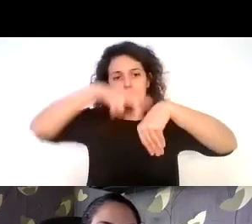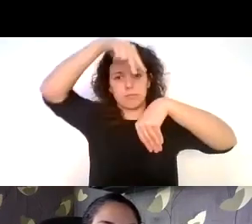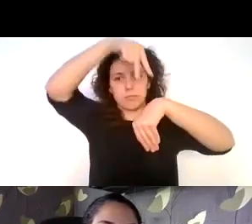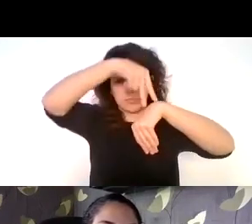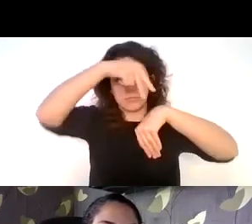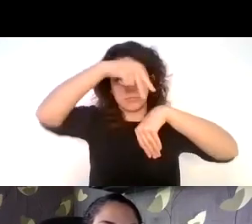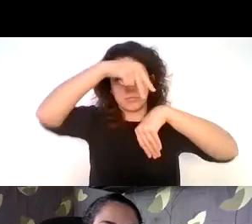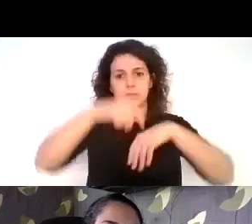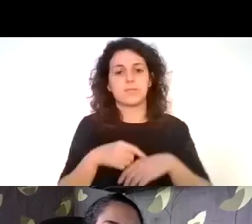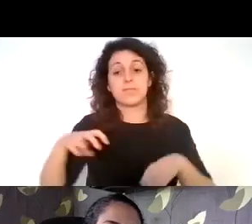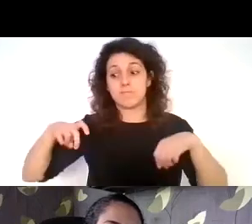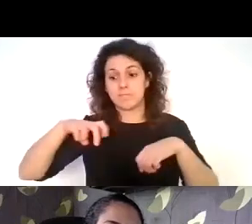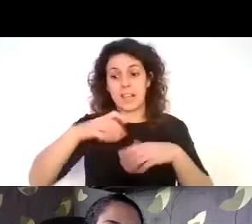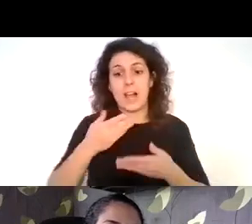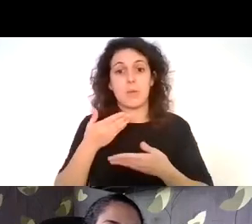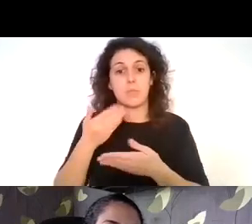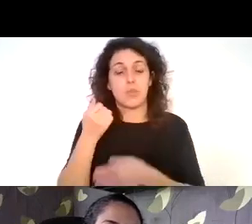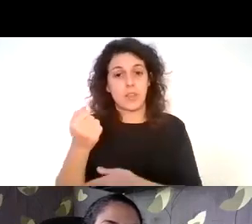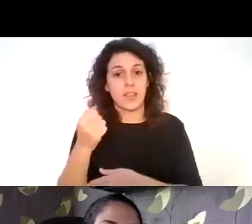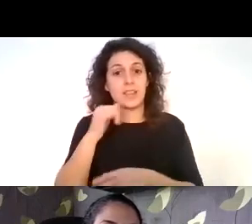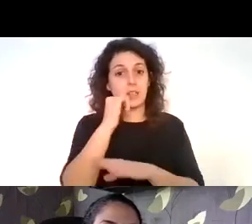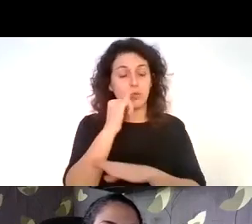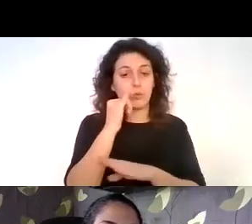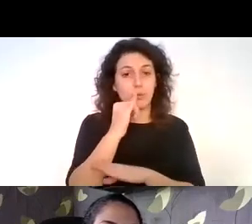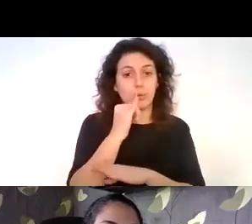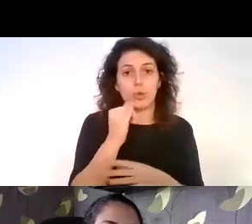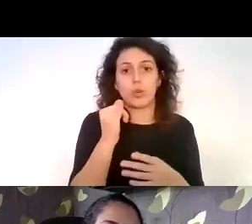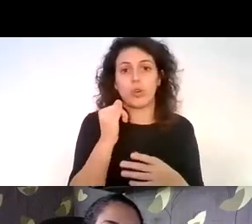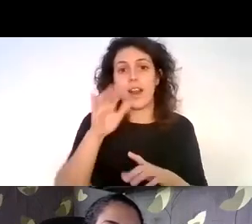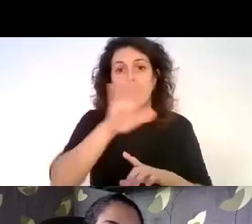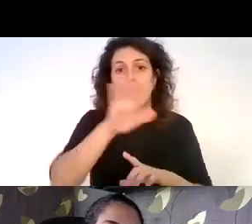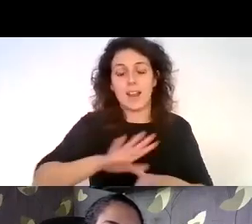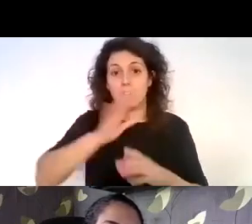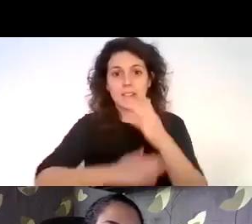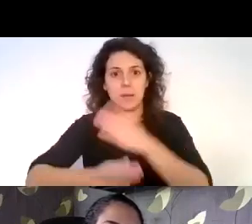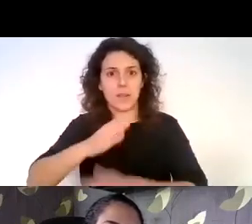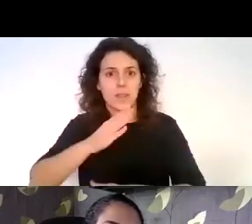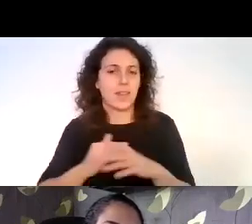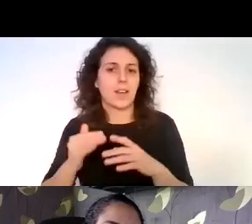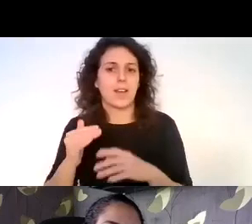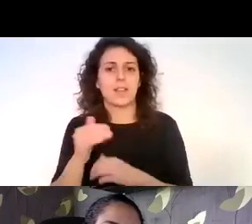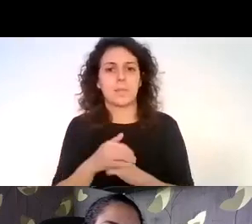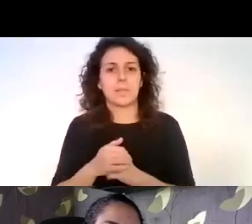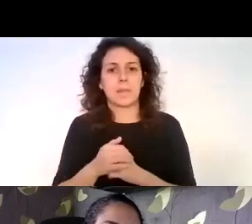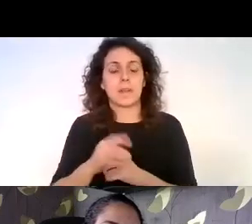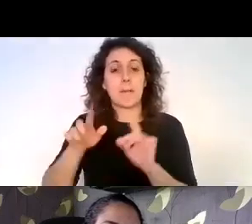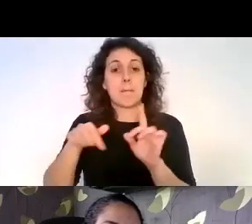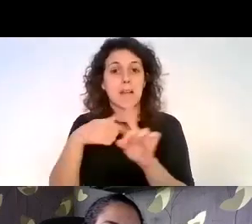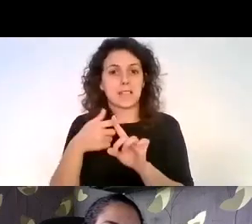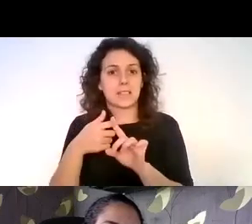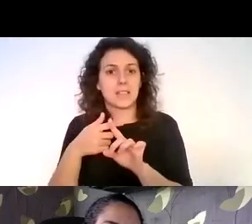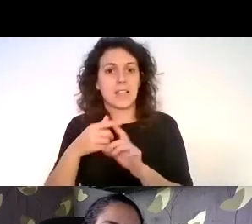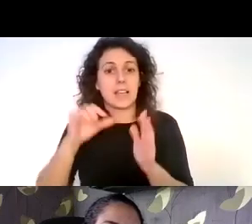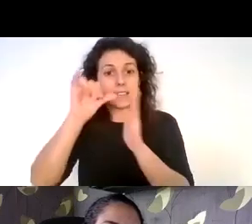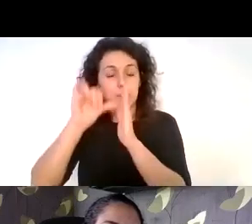por el Instituto de Habilitación Especial, el Banco Nacional, la Presidencia de la República, Secretaría Nacional de Discapacidad y los estamentos de seguridad